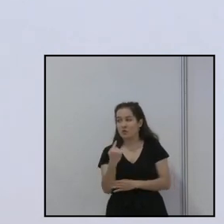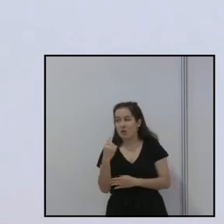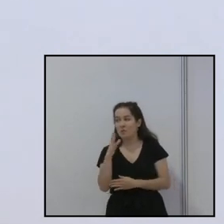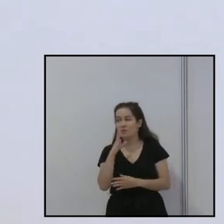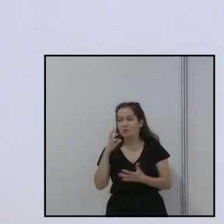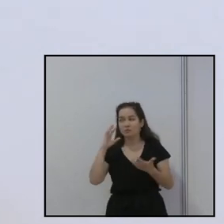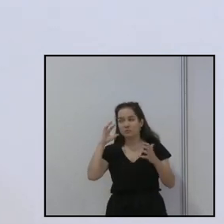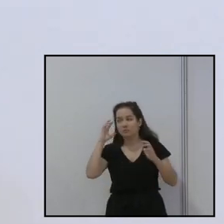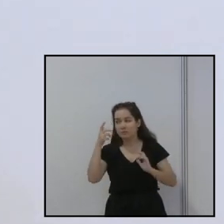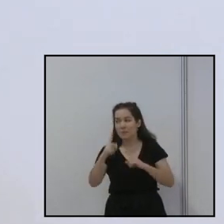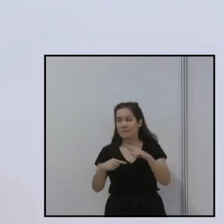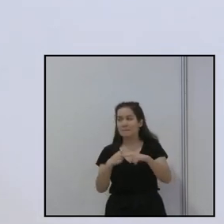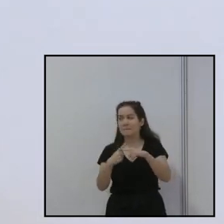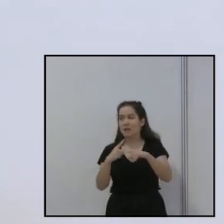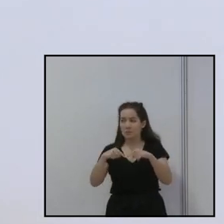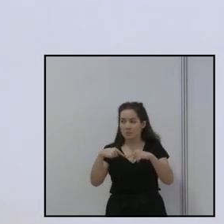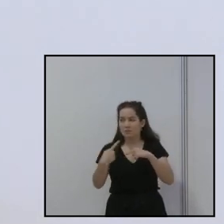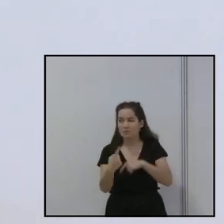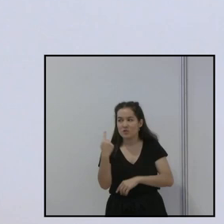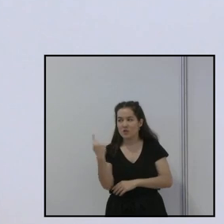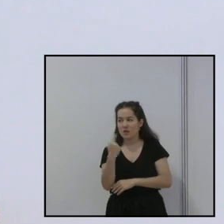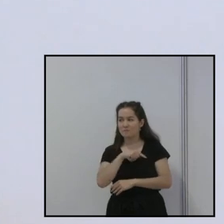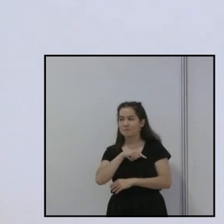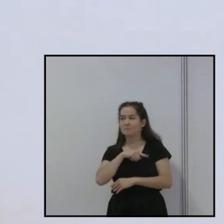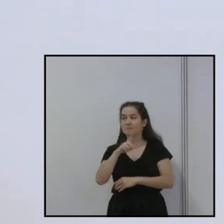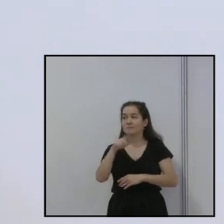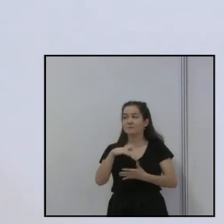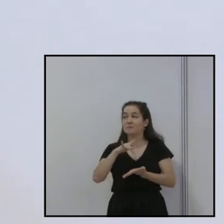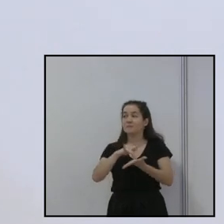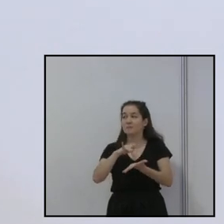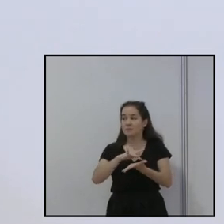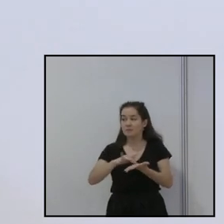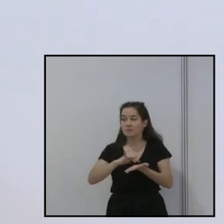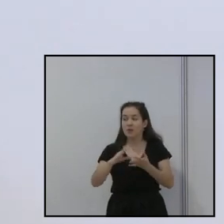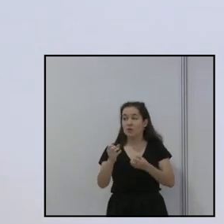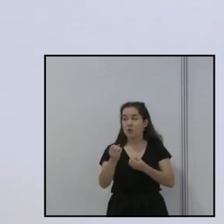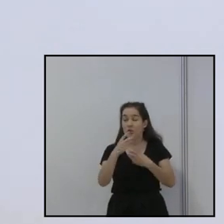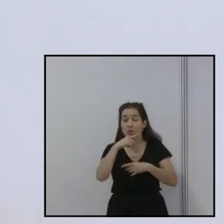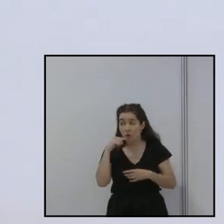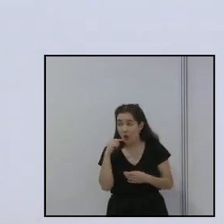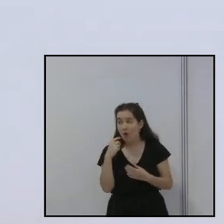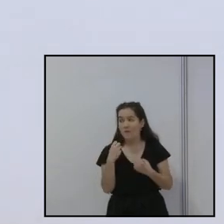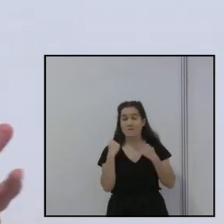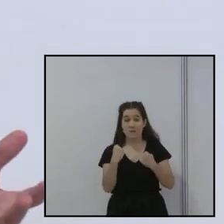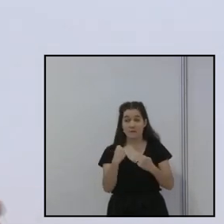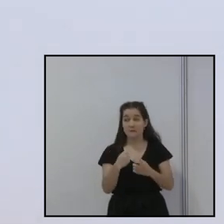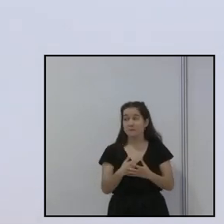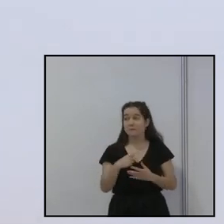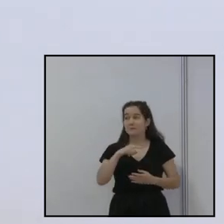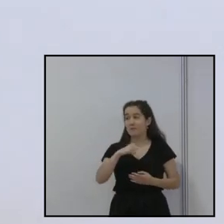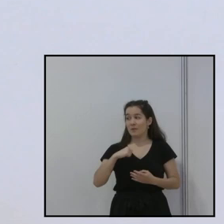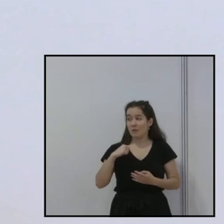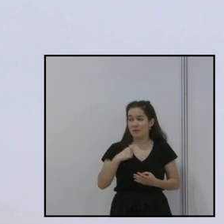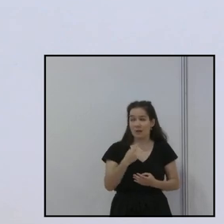soledad posterior. Entonces, que son páginas además que transmites mucho dolor. De cuando has salido del hospital, de cuando vuelves a tu